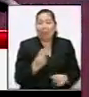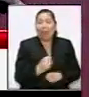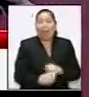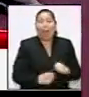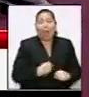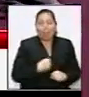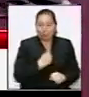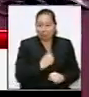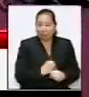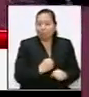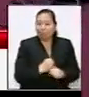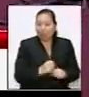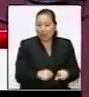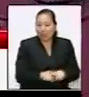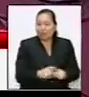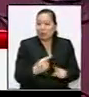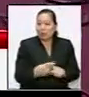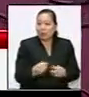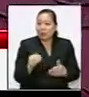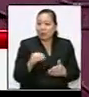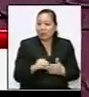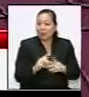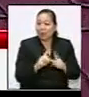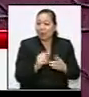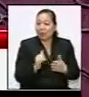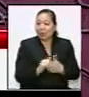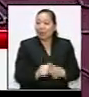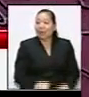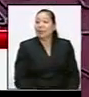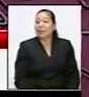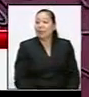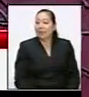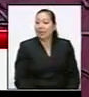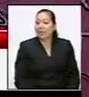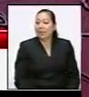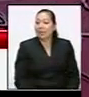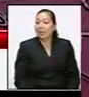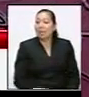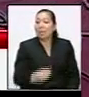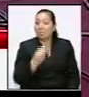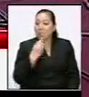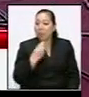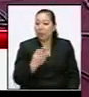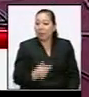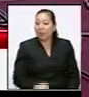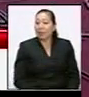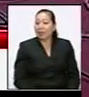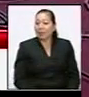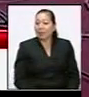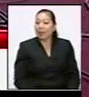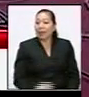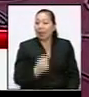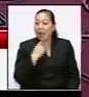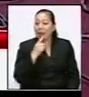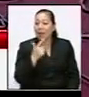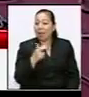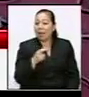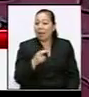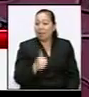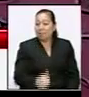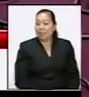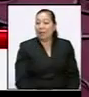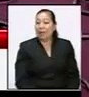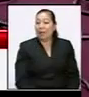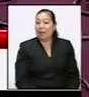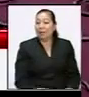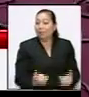también quiero sumarme a este cuestionamiento que hace de colegio está molder y también lo que aprendiz algo necesita alargar o